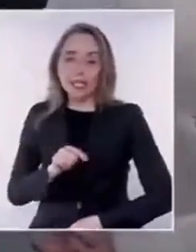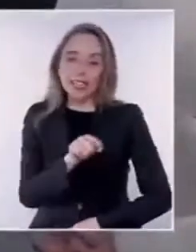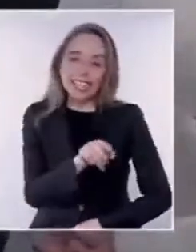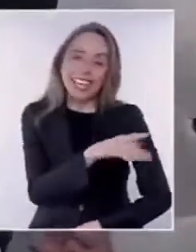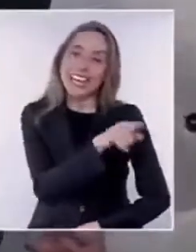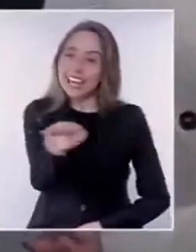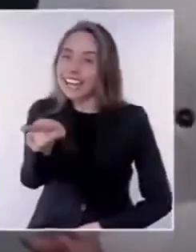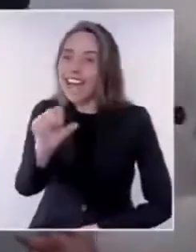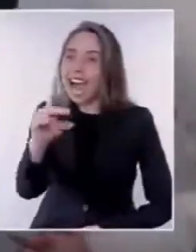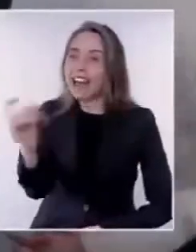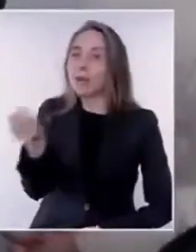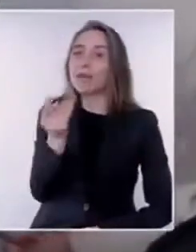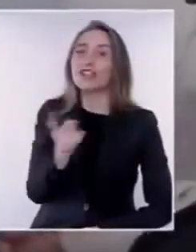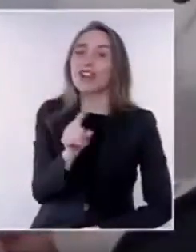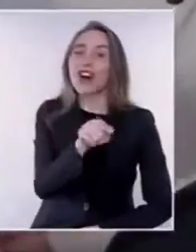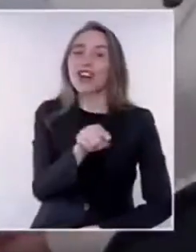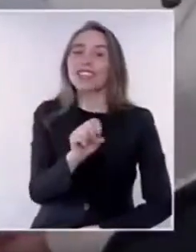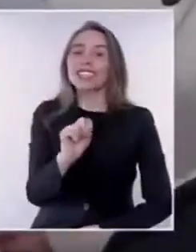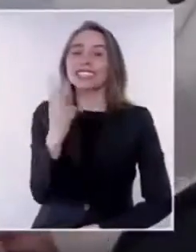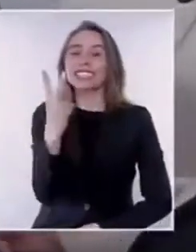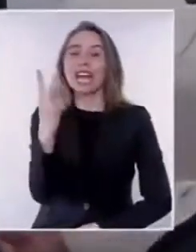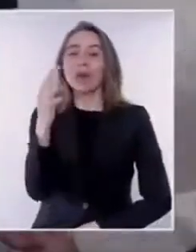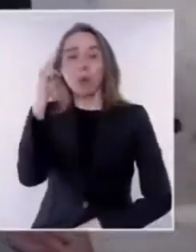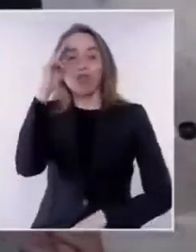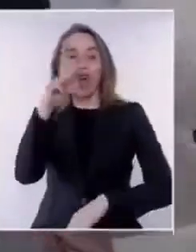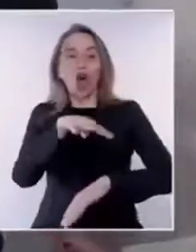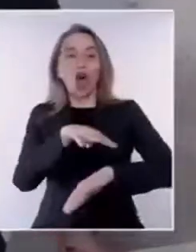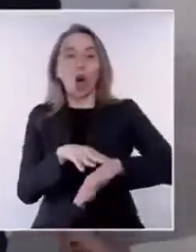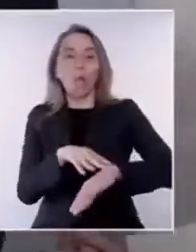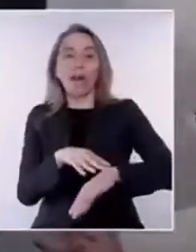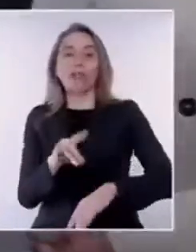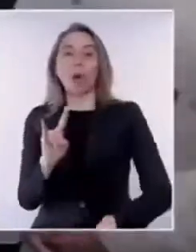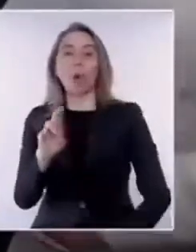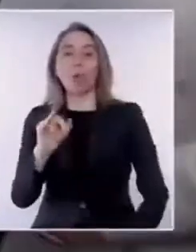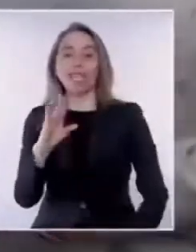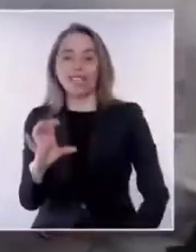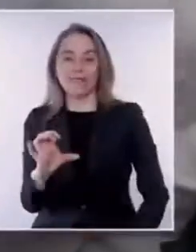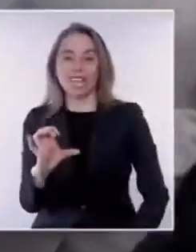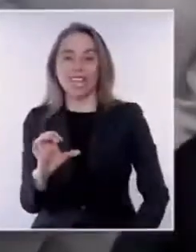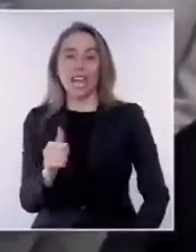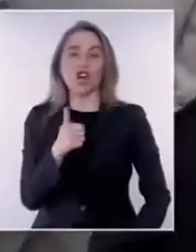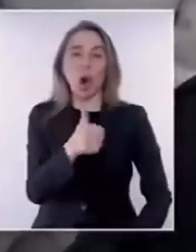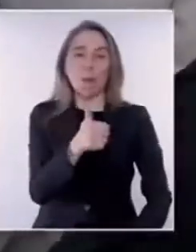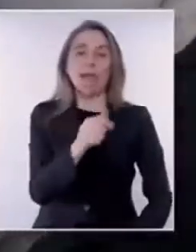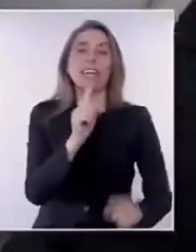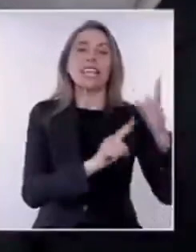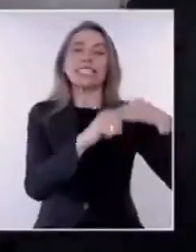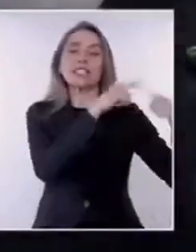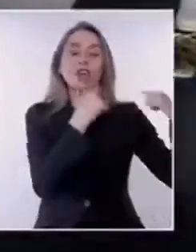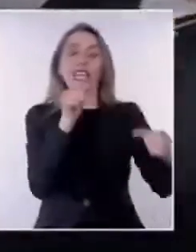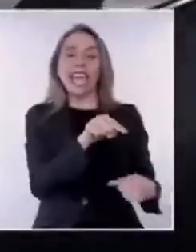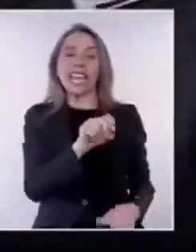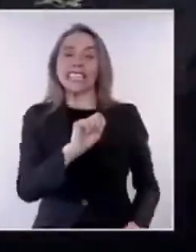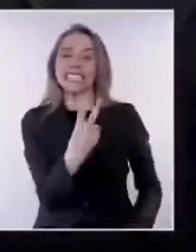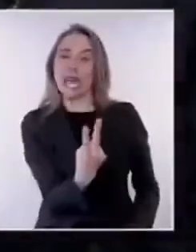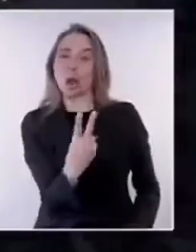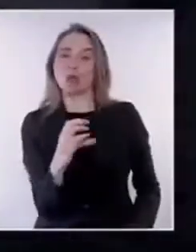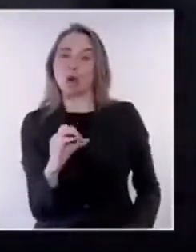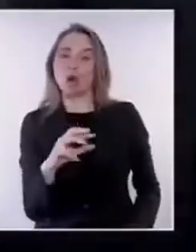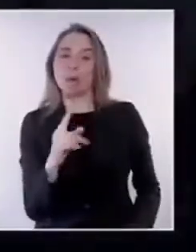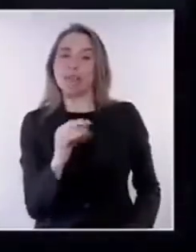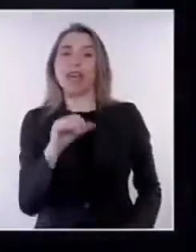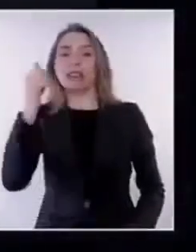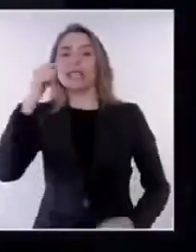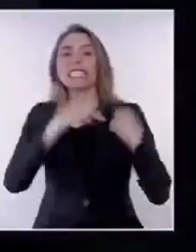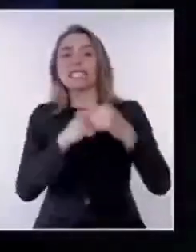aquí Aldo López me decía, no, el segundo comandante era Uribe. Sí, Uribe, porque Uribe. La historia, algunos dicen que este era el segundo, era el segundo. Y que la historia lo